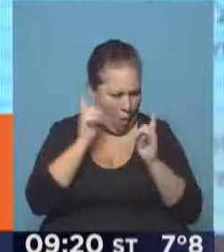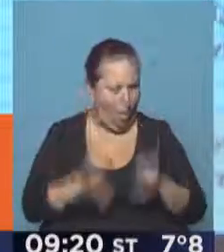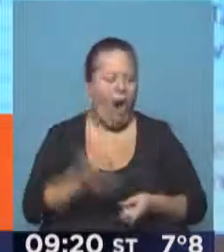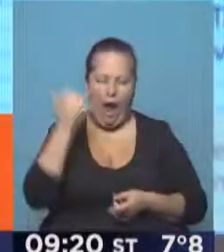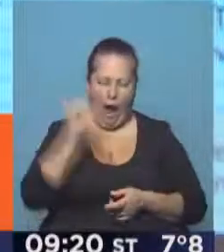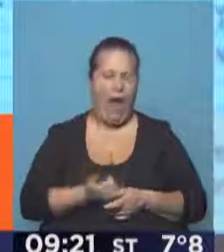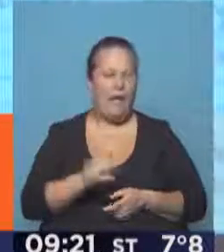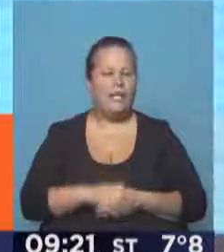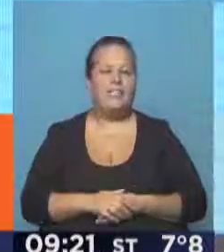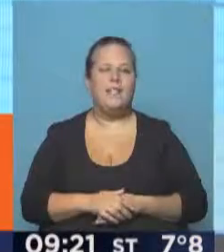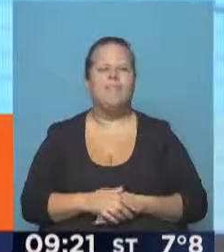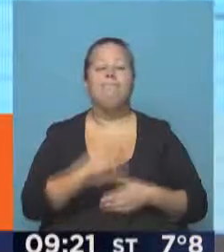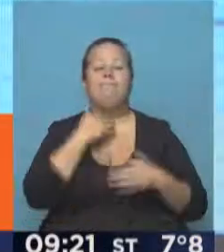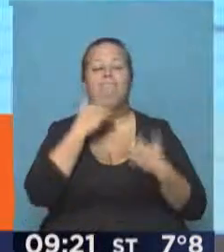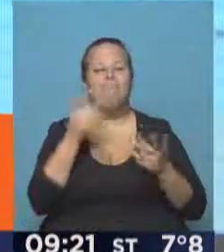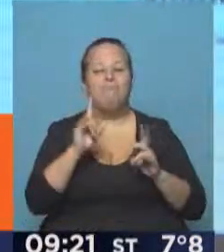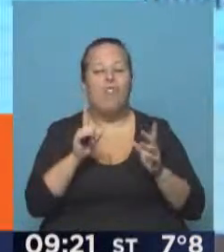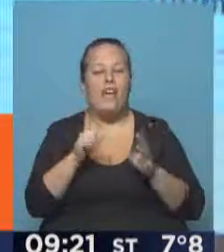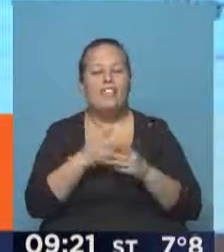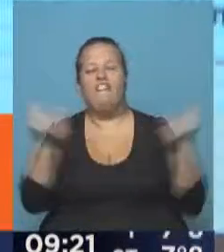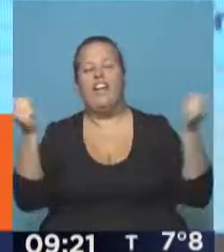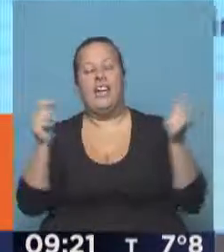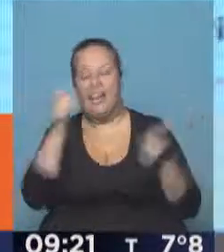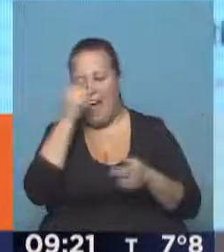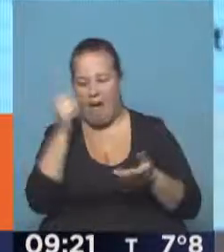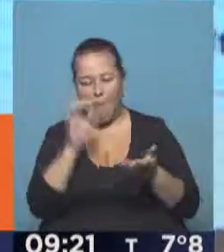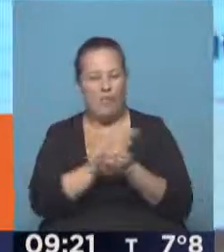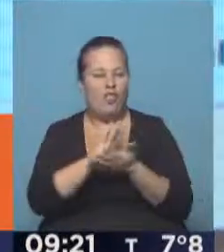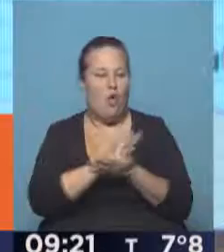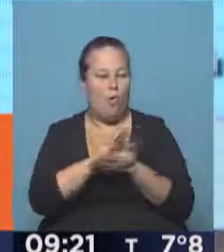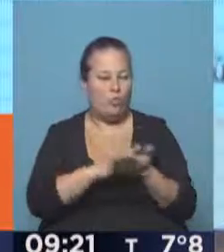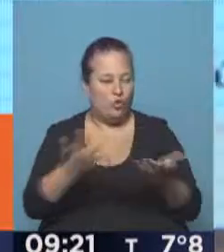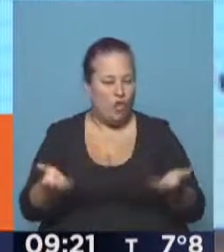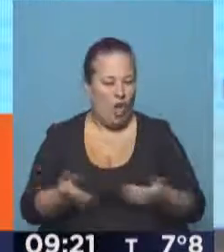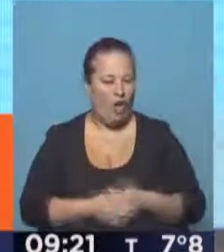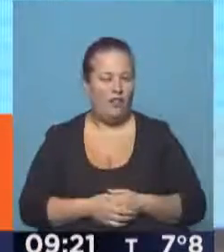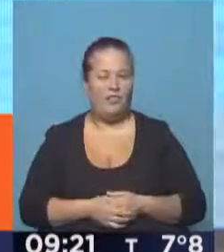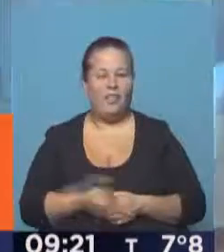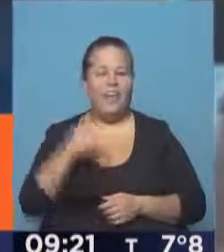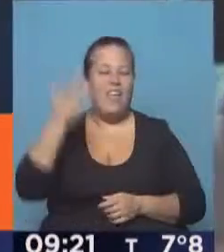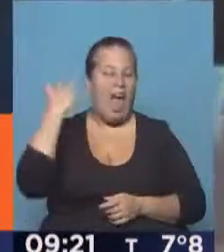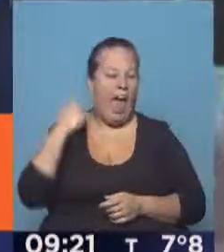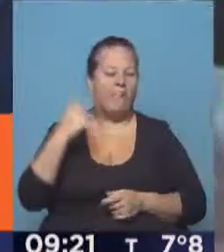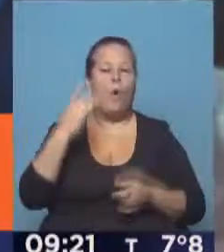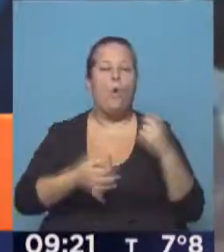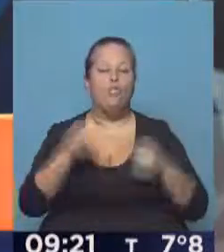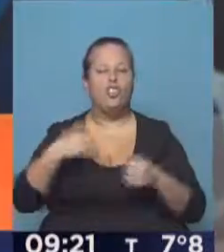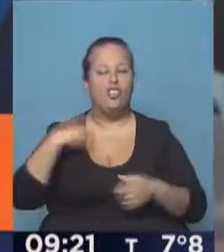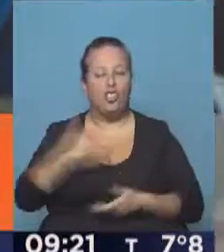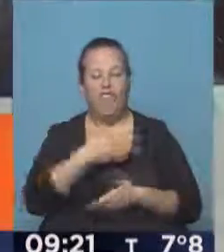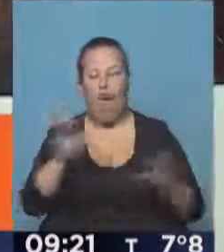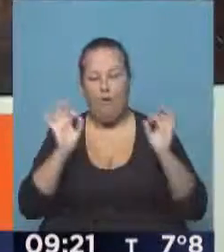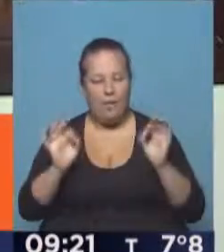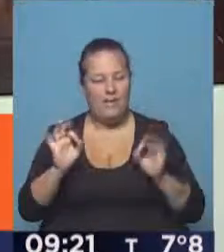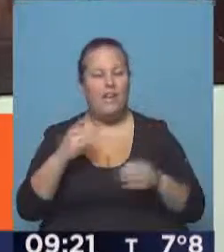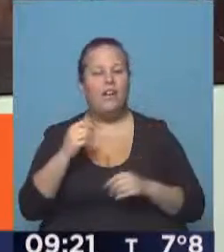hay. No se sale mágicamente de la situación en que estábamos a una justicia social plena.